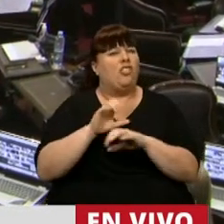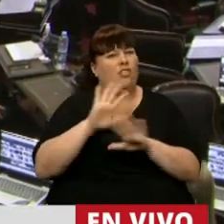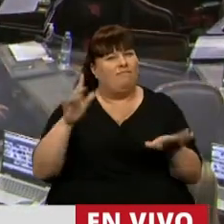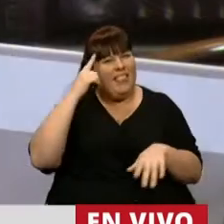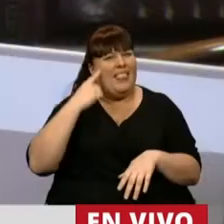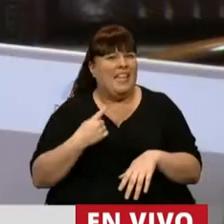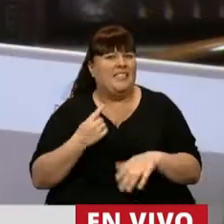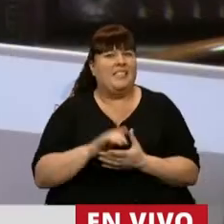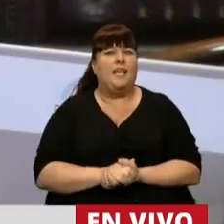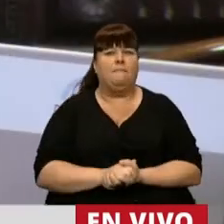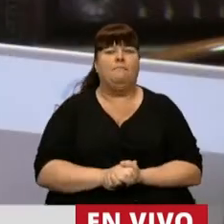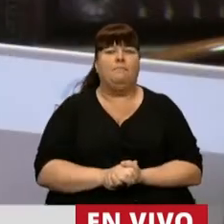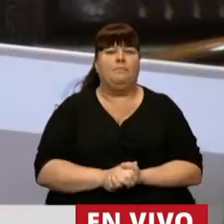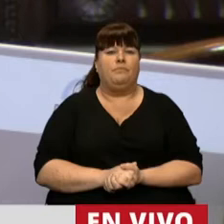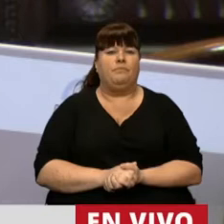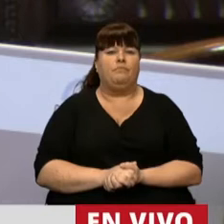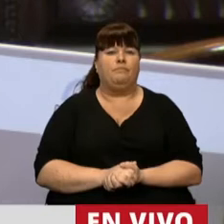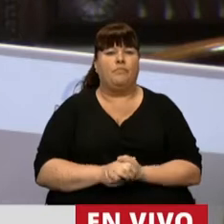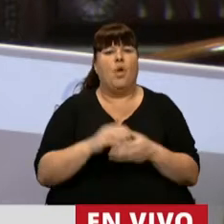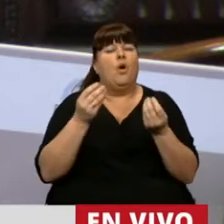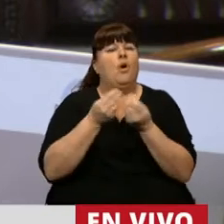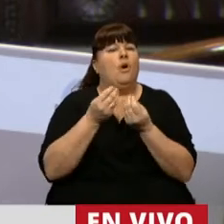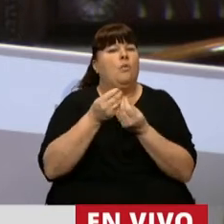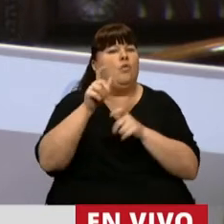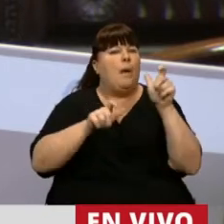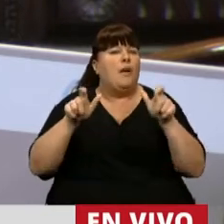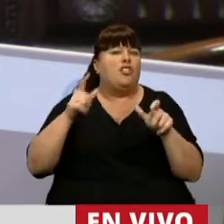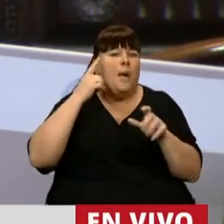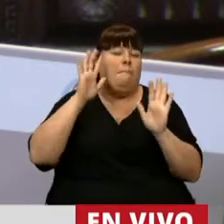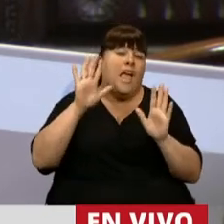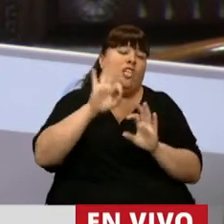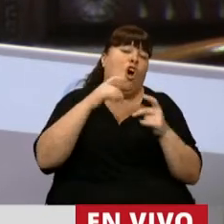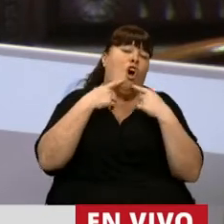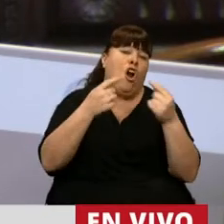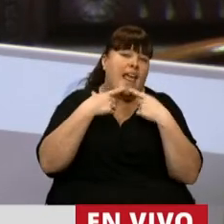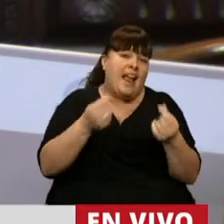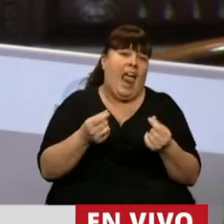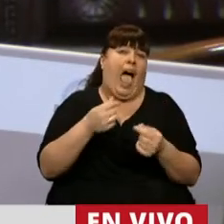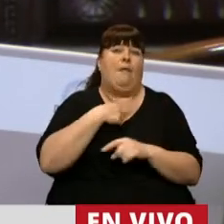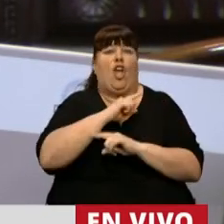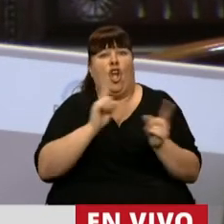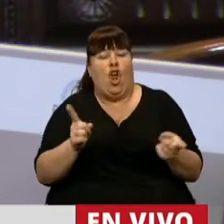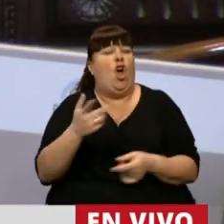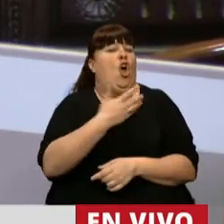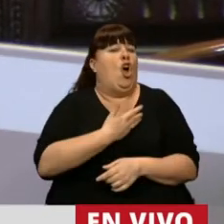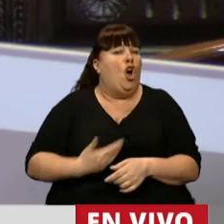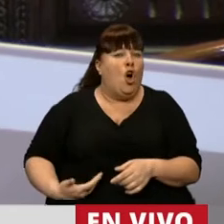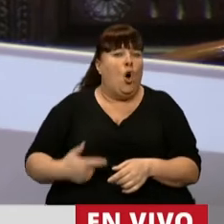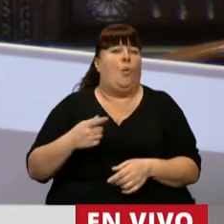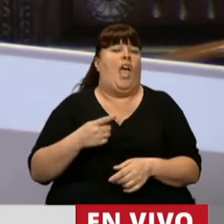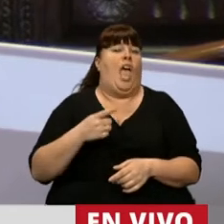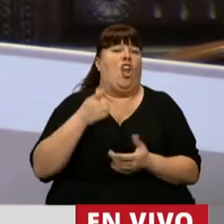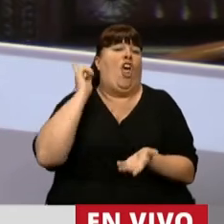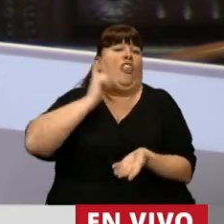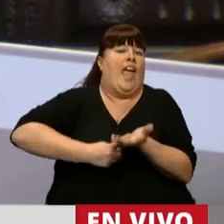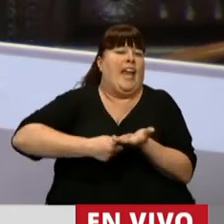triste que muchos esperarían o reclaman que no suceda, y el gobierno emitió